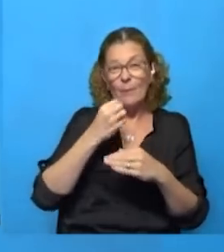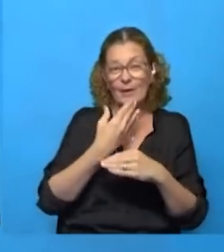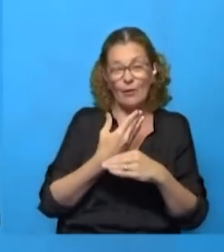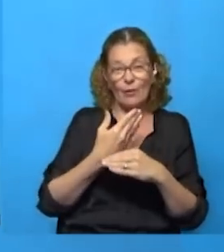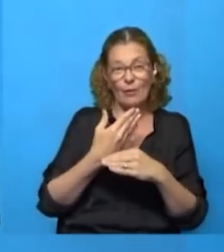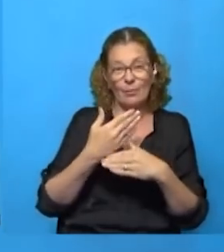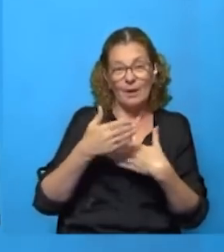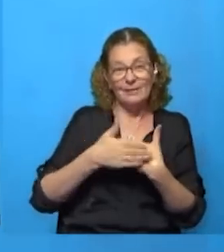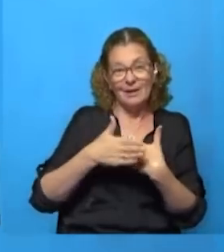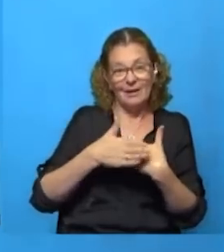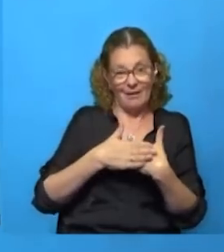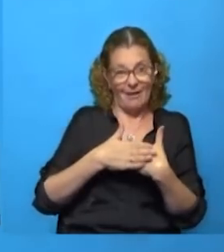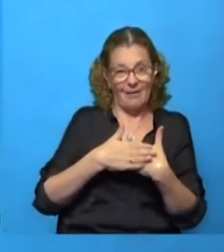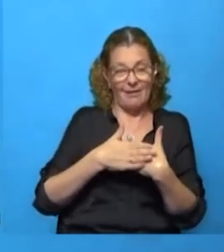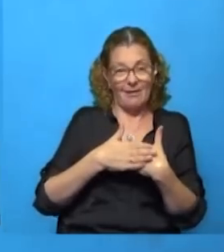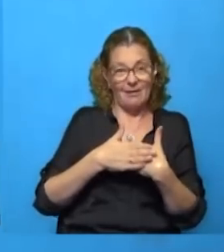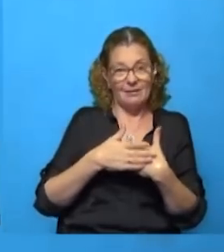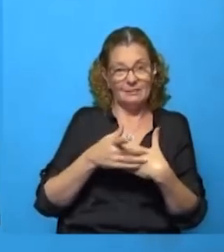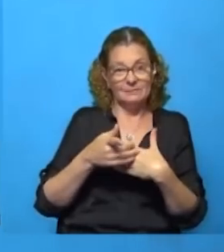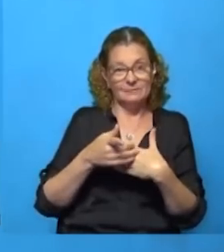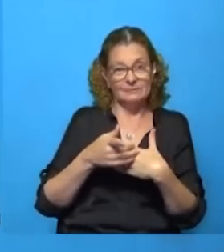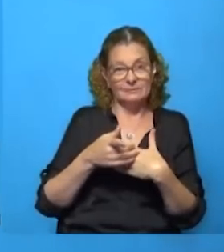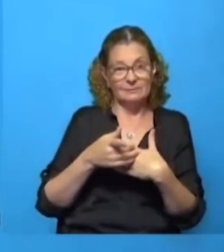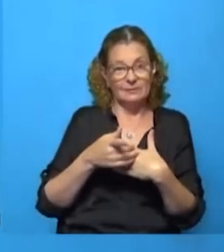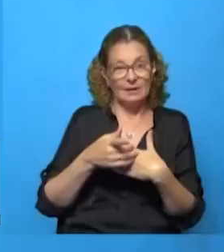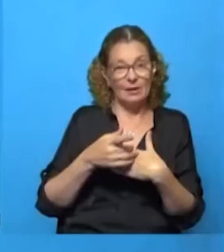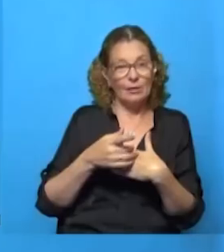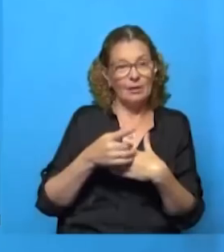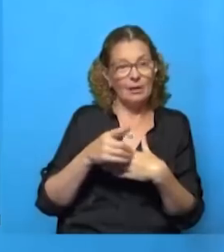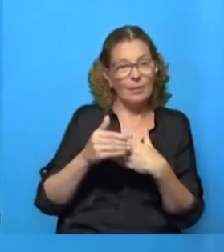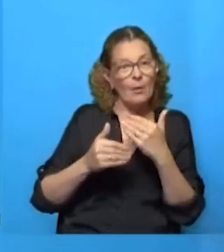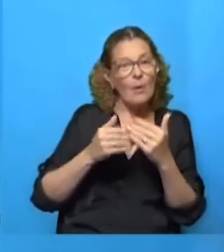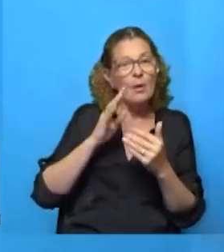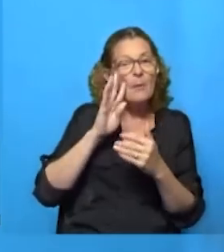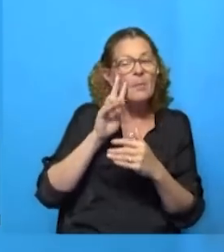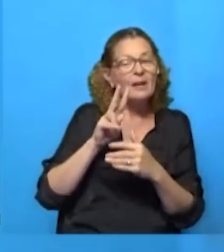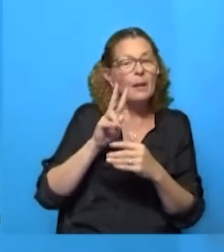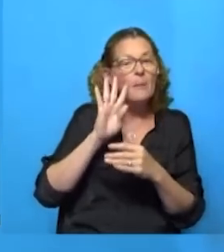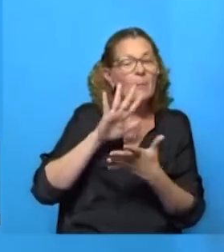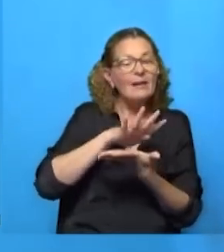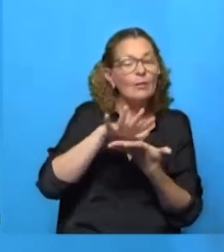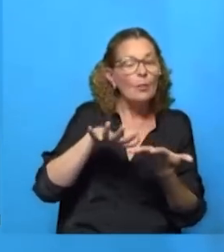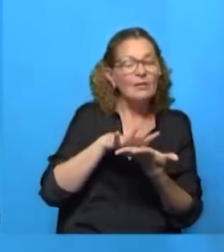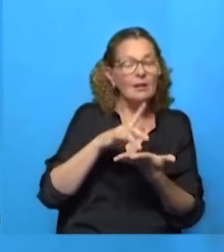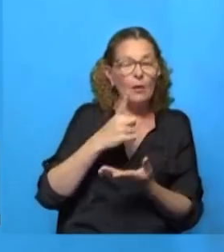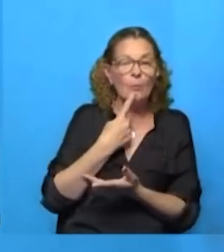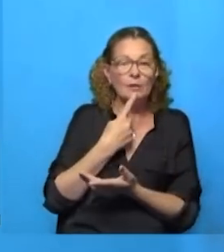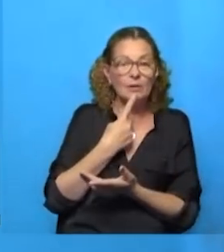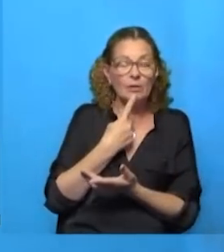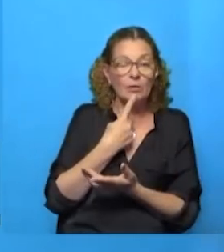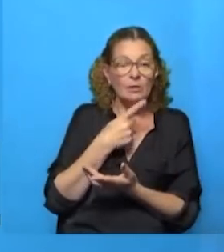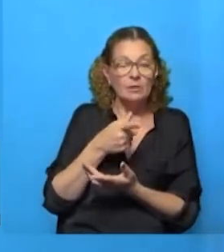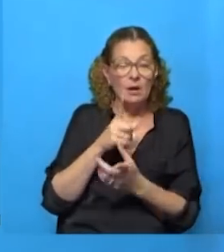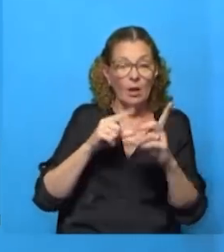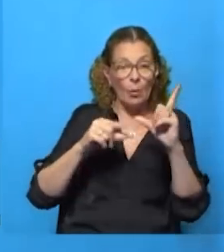nos sigue acercando a lo que se va configurando como un escenario político sigue